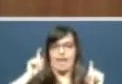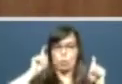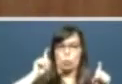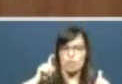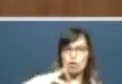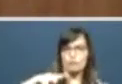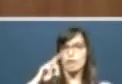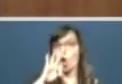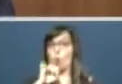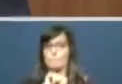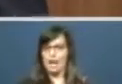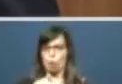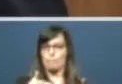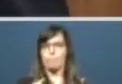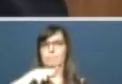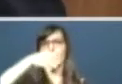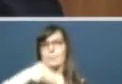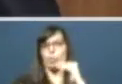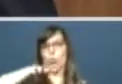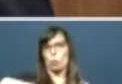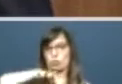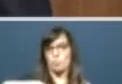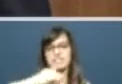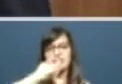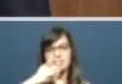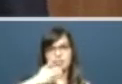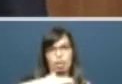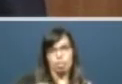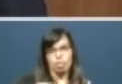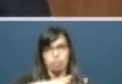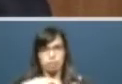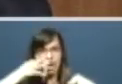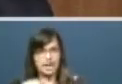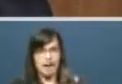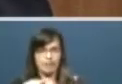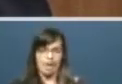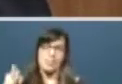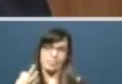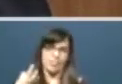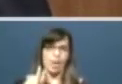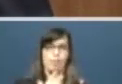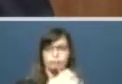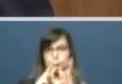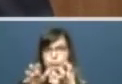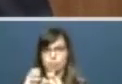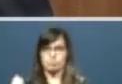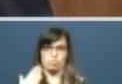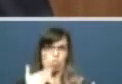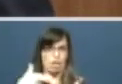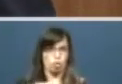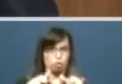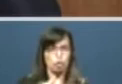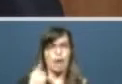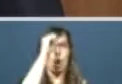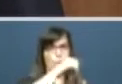desempleado su adecuada implantación que será objeto de trabajo en la mesa del diálogo social y en la que se contará con la